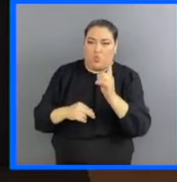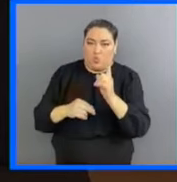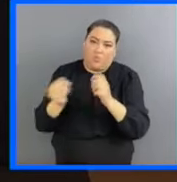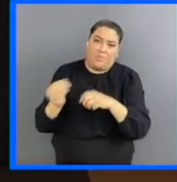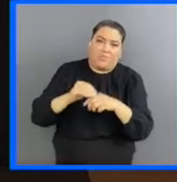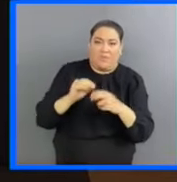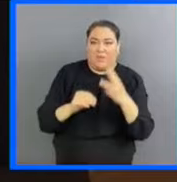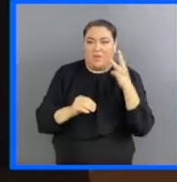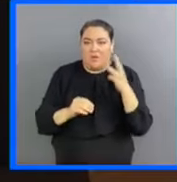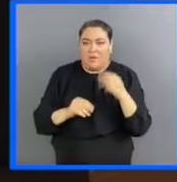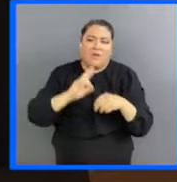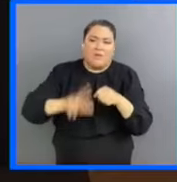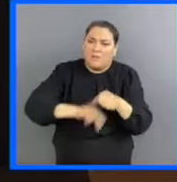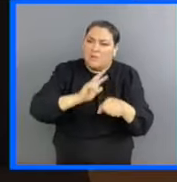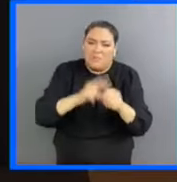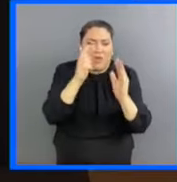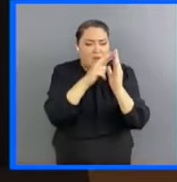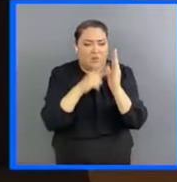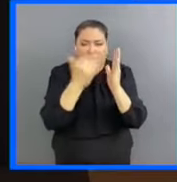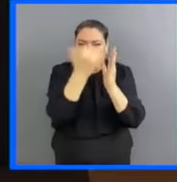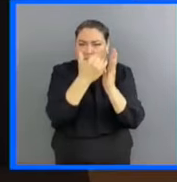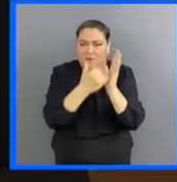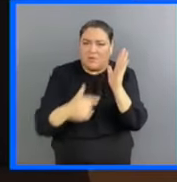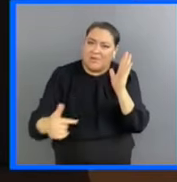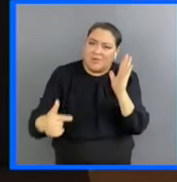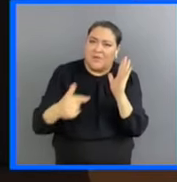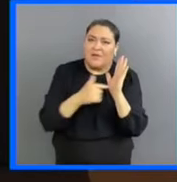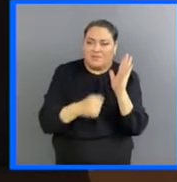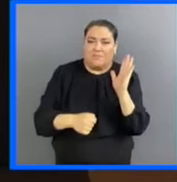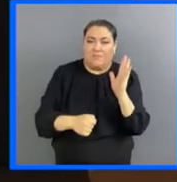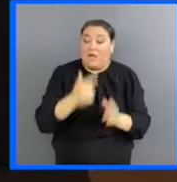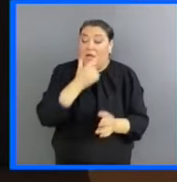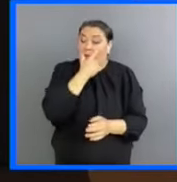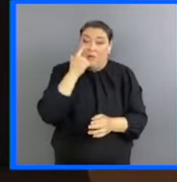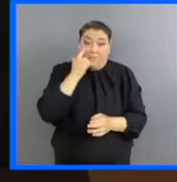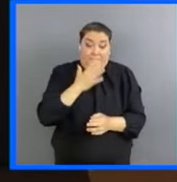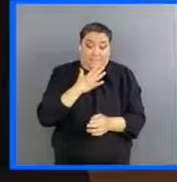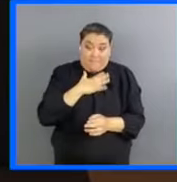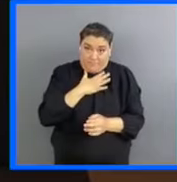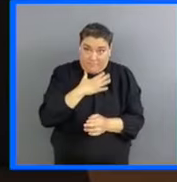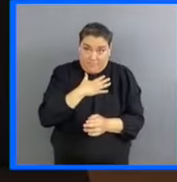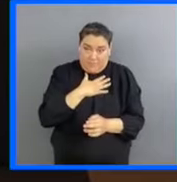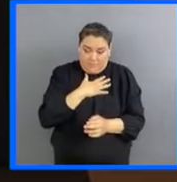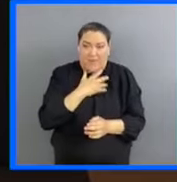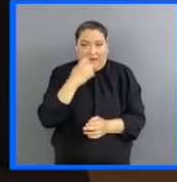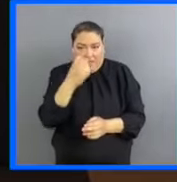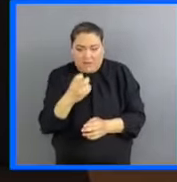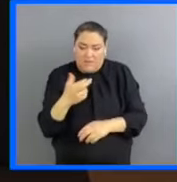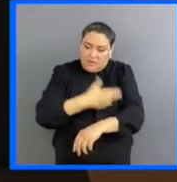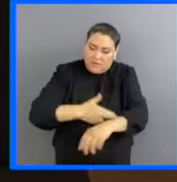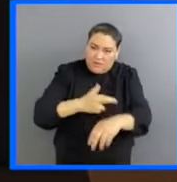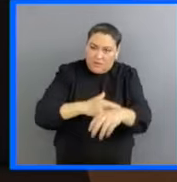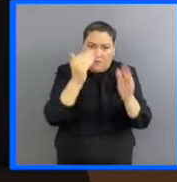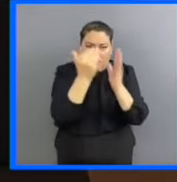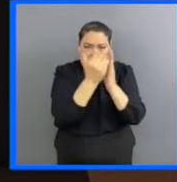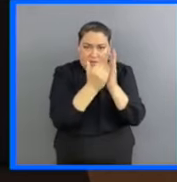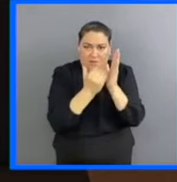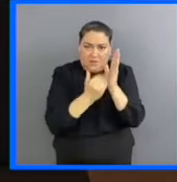procesal. Entonces, desde mi perspectiva, ese es el enfoque que tiene el